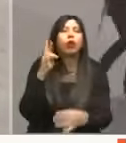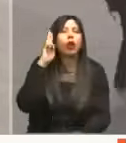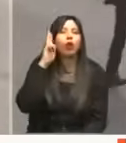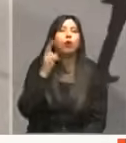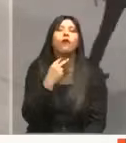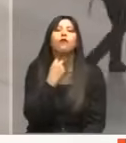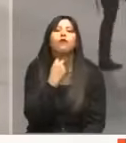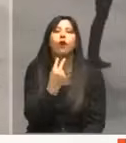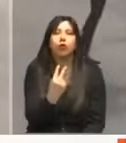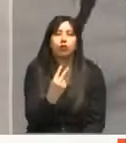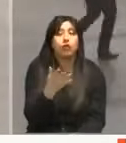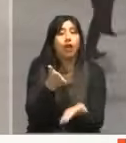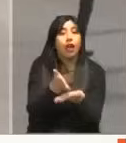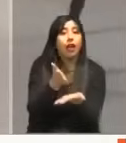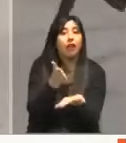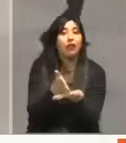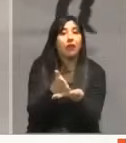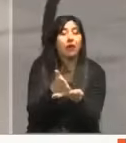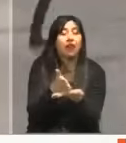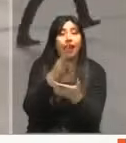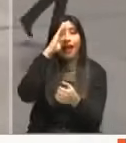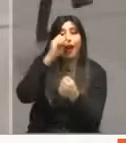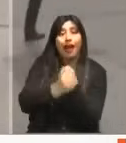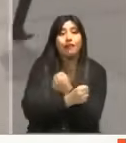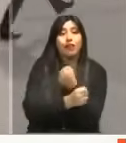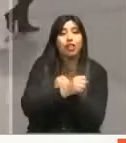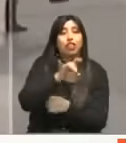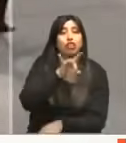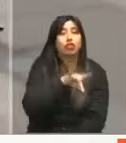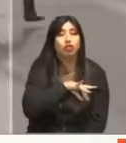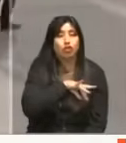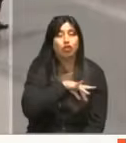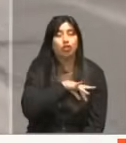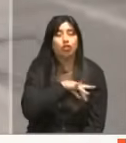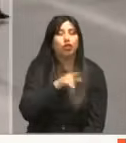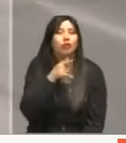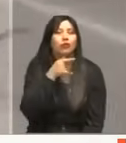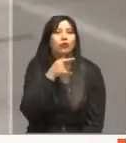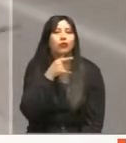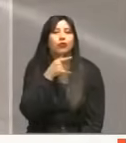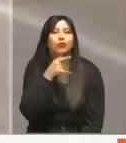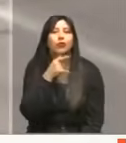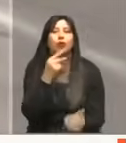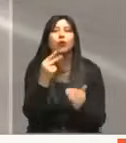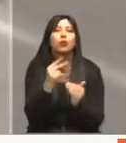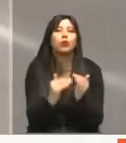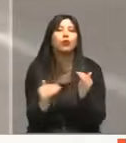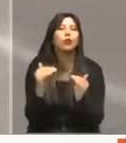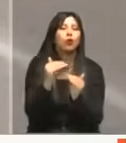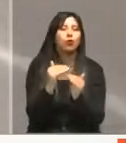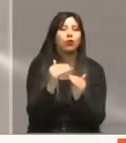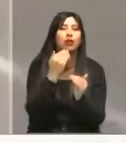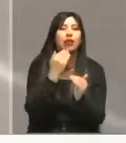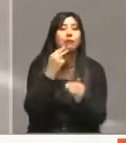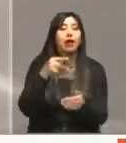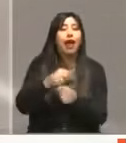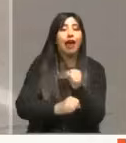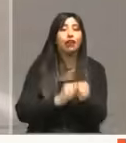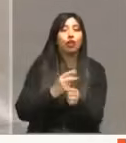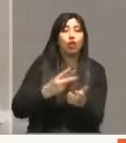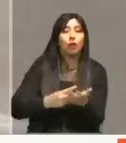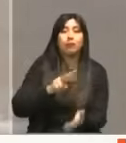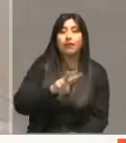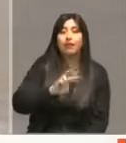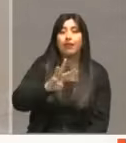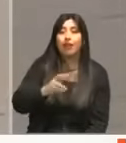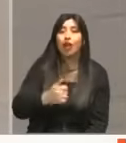La Escuela de Carabineros de Chile, en su calidad de plantel de educación superior, que en este 2023 cumple